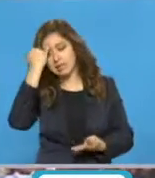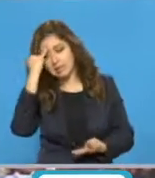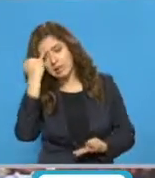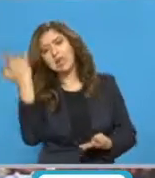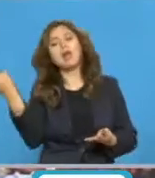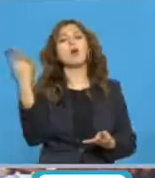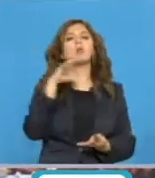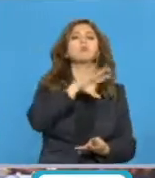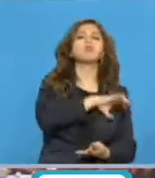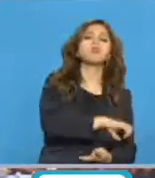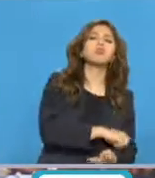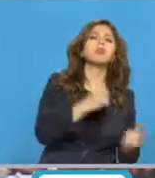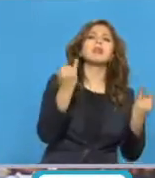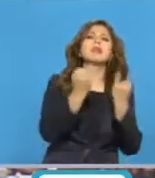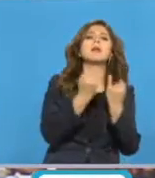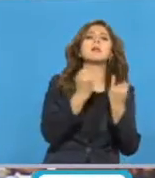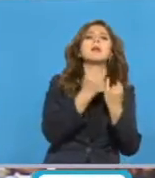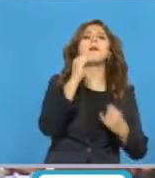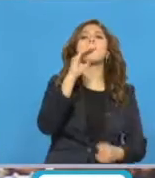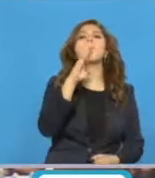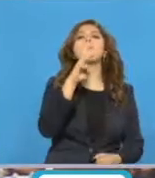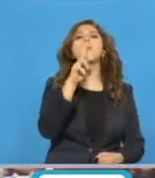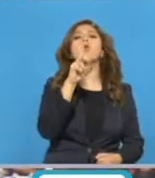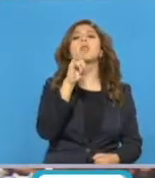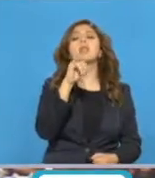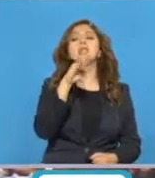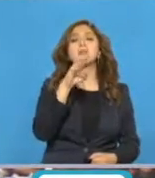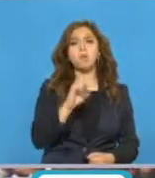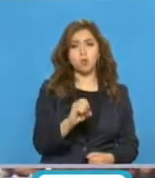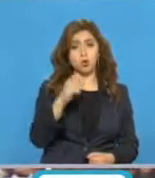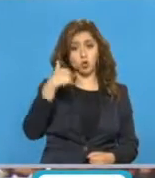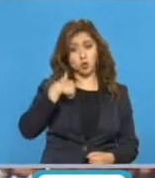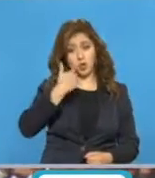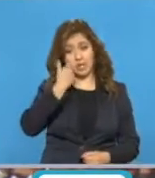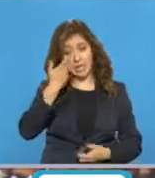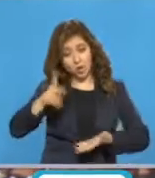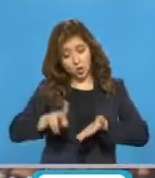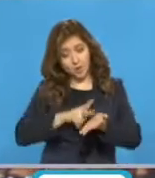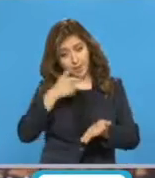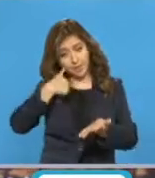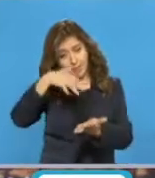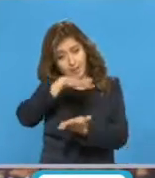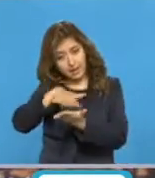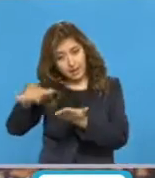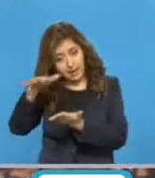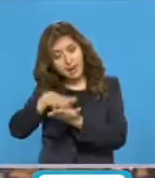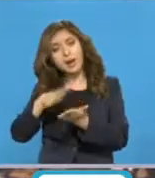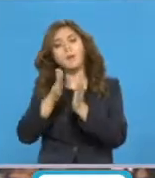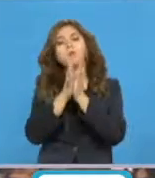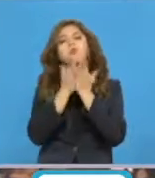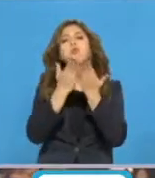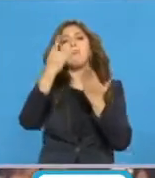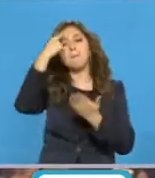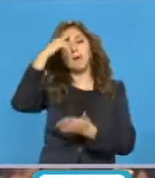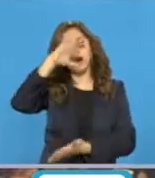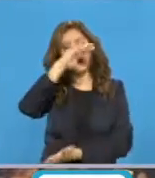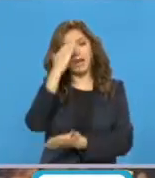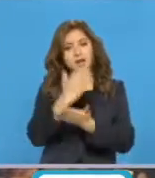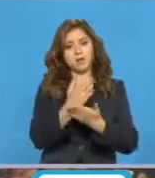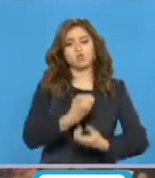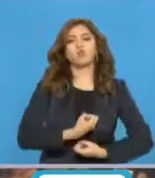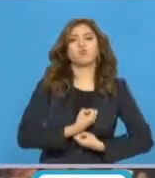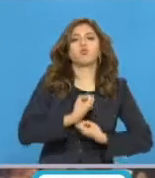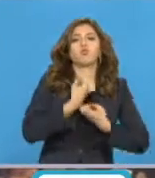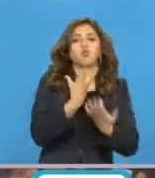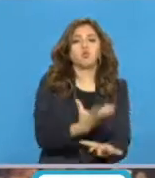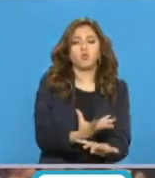la India, del budismo. Entonces quiero leerles para cerrar este poemita